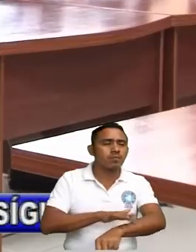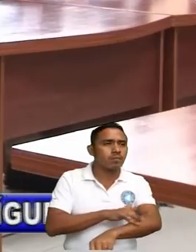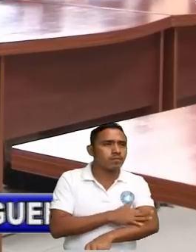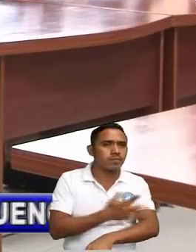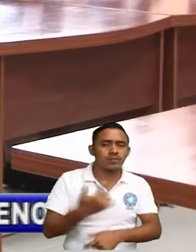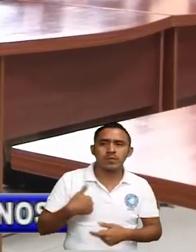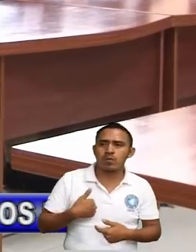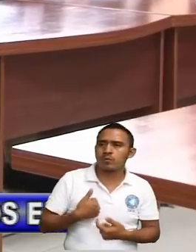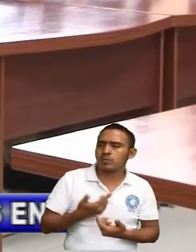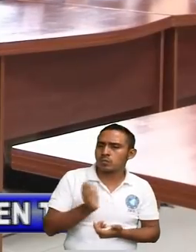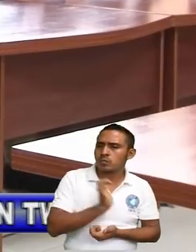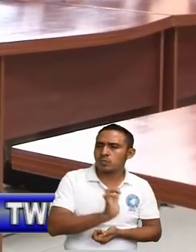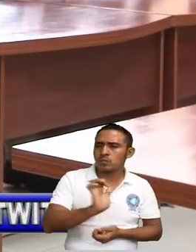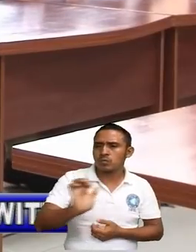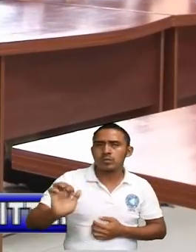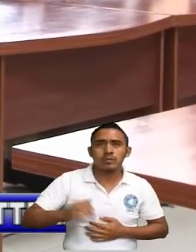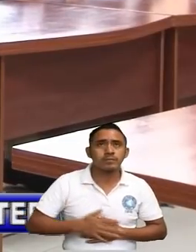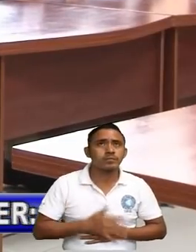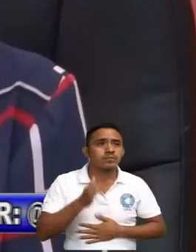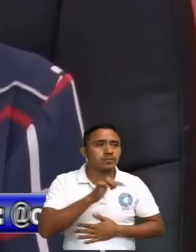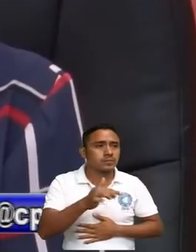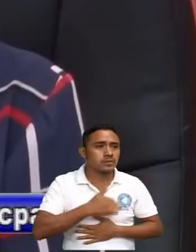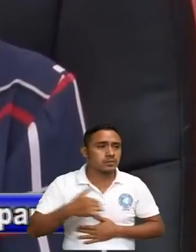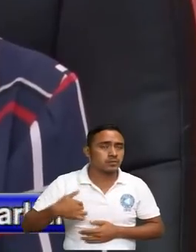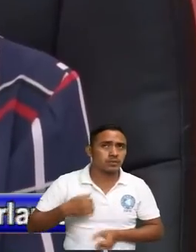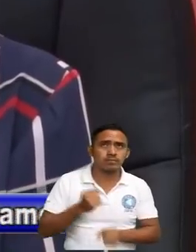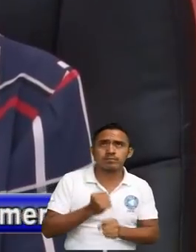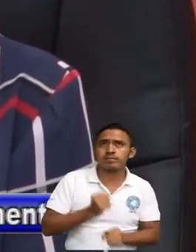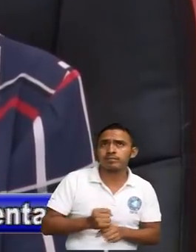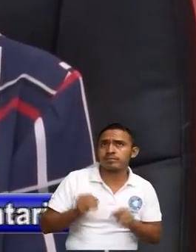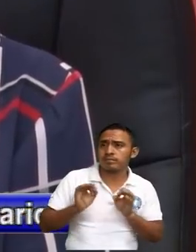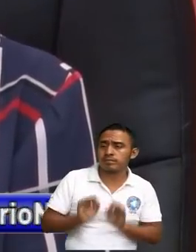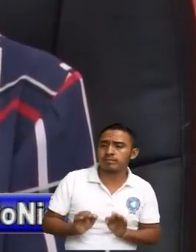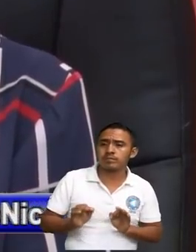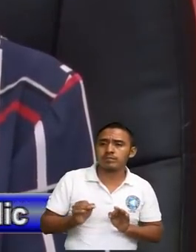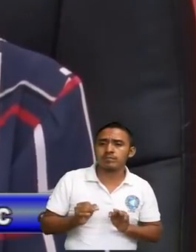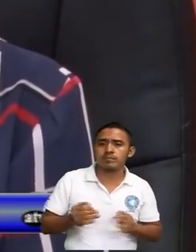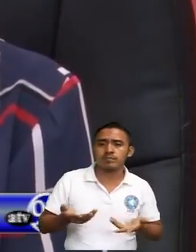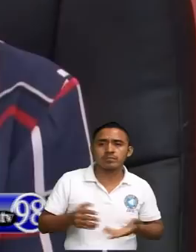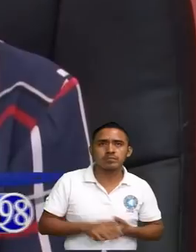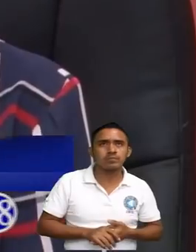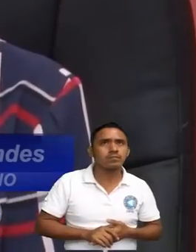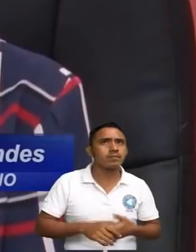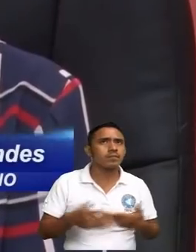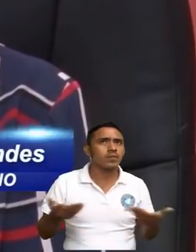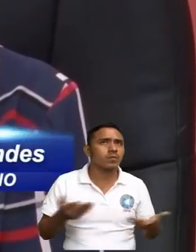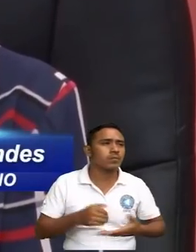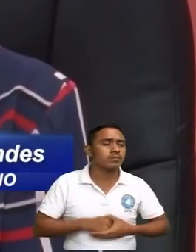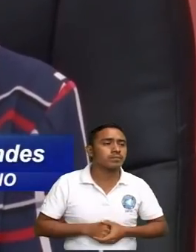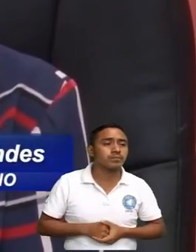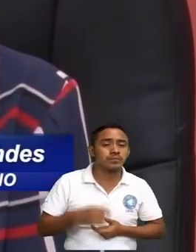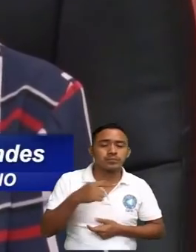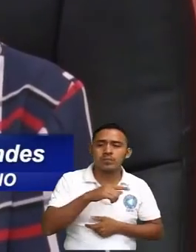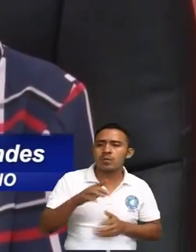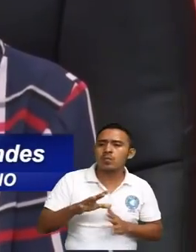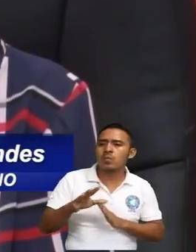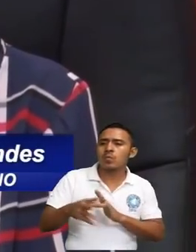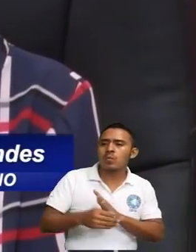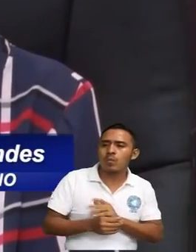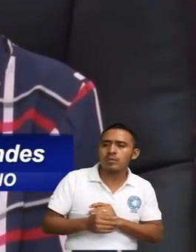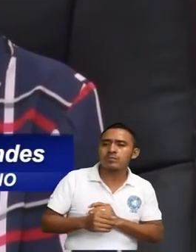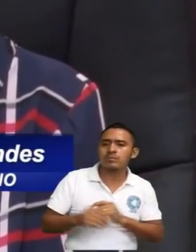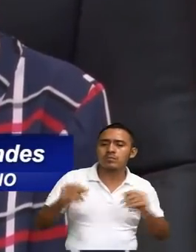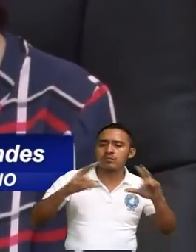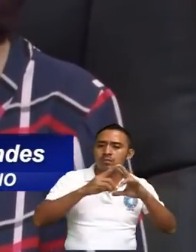de estos niños. La verdad que lo que han hecho estos muchachos es de mérito. Son, ¿cuántos estudiantes tenemos